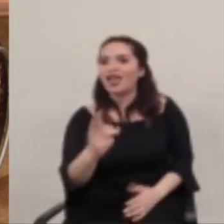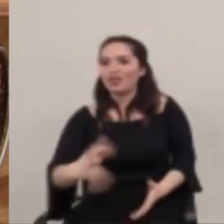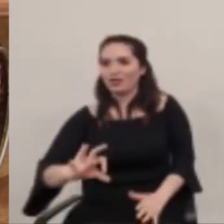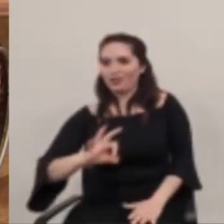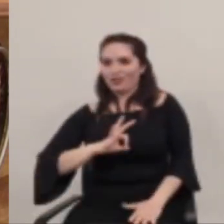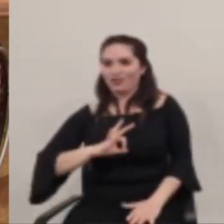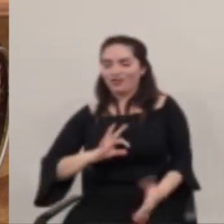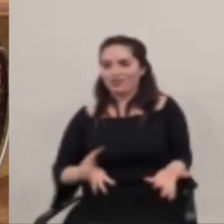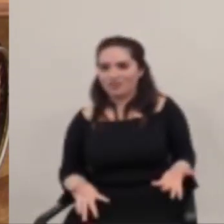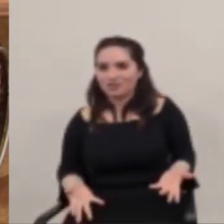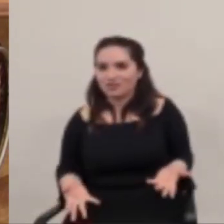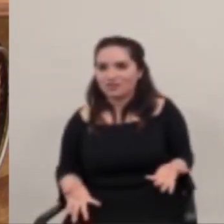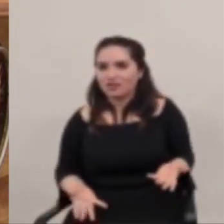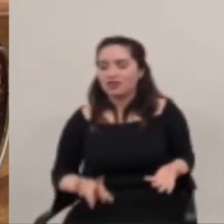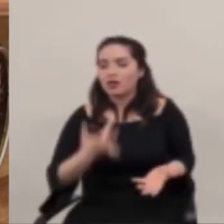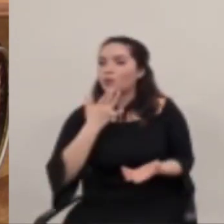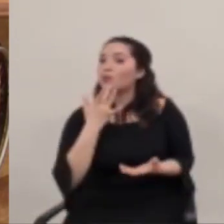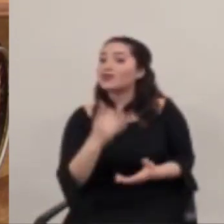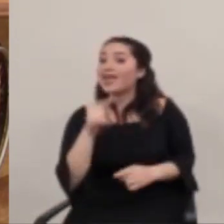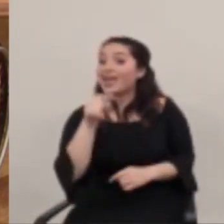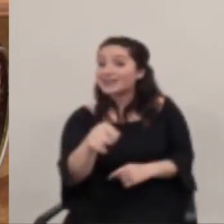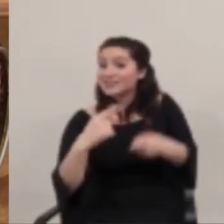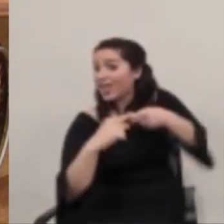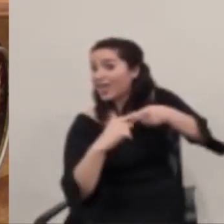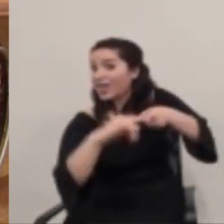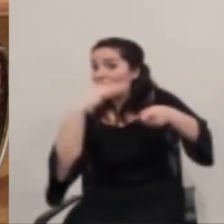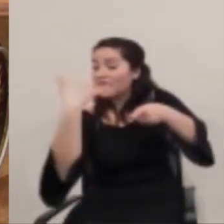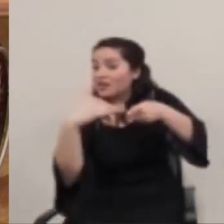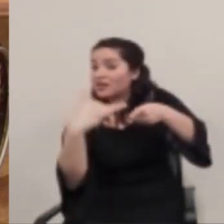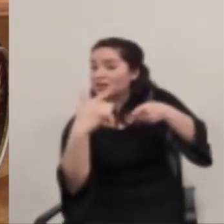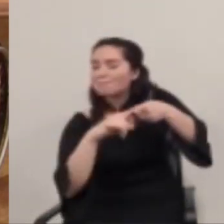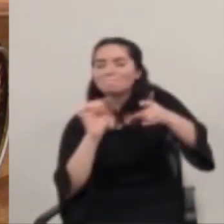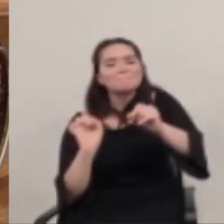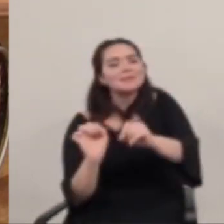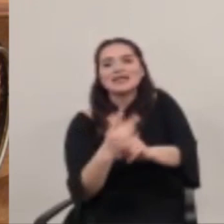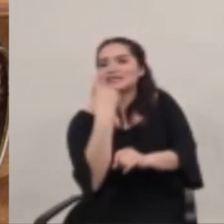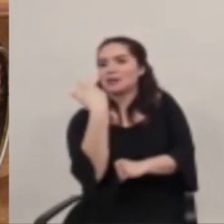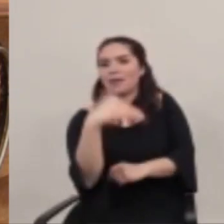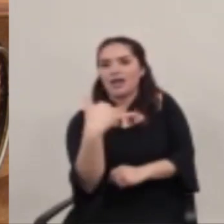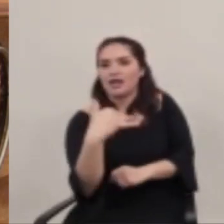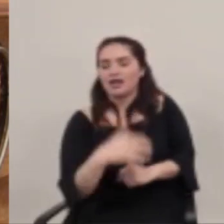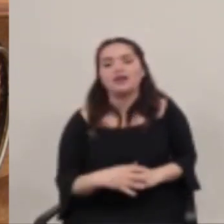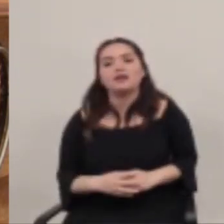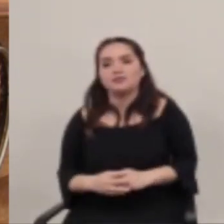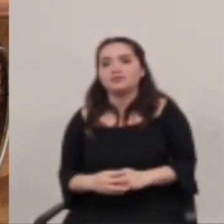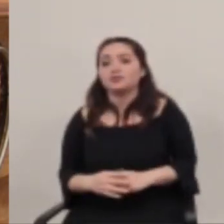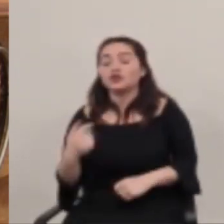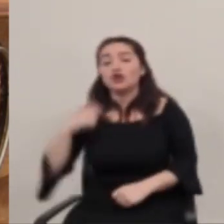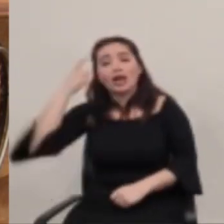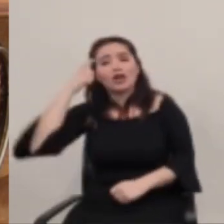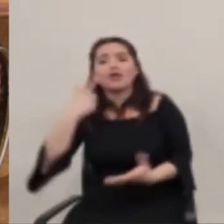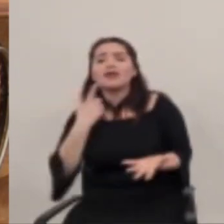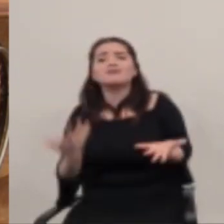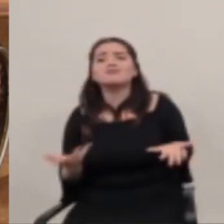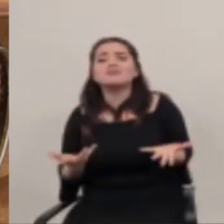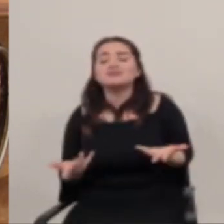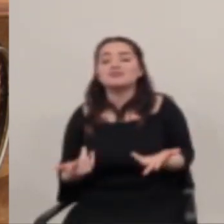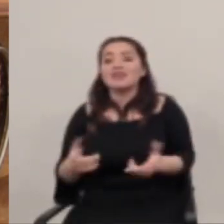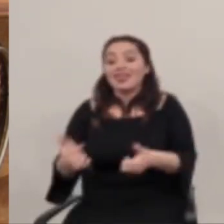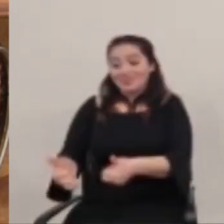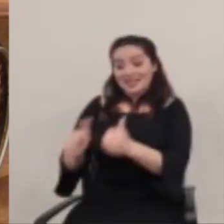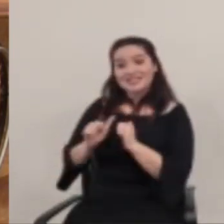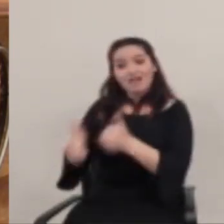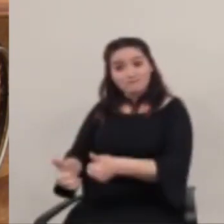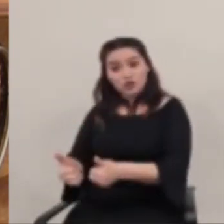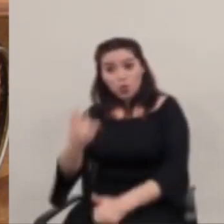indudablemente ese es uno de los factores principales que explica este rendimiento. Entonces yo creo que el desafío de la Universidad